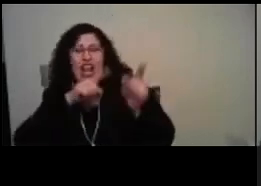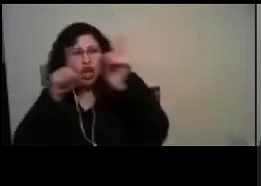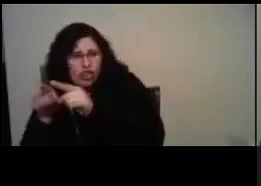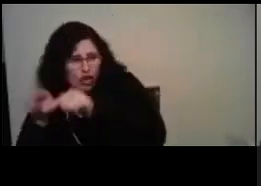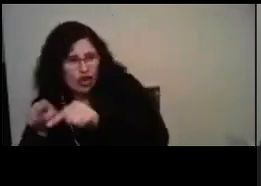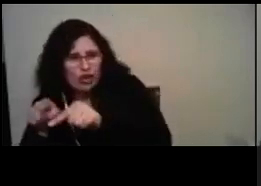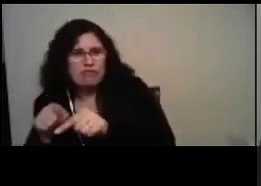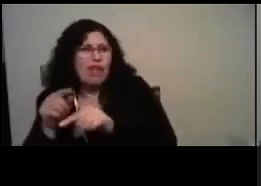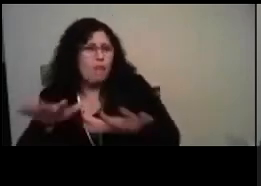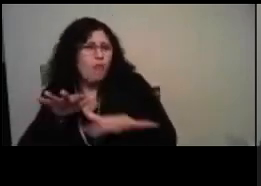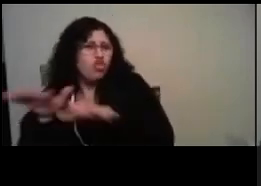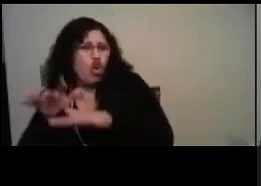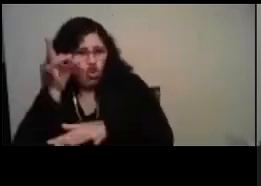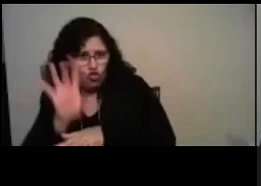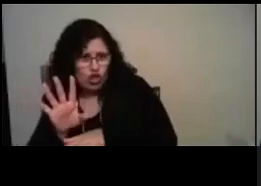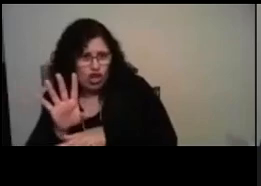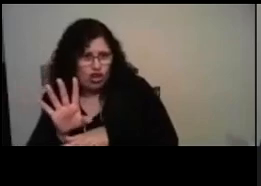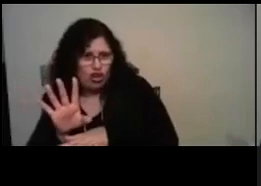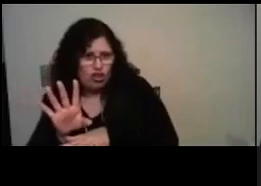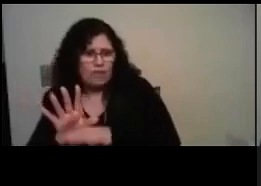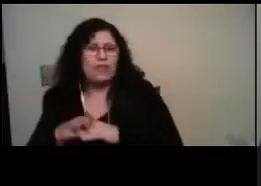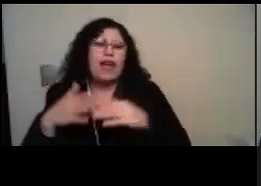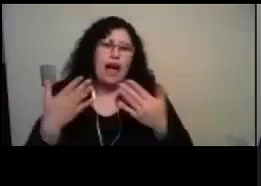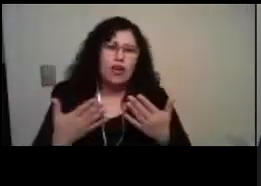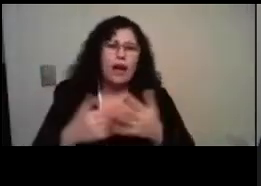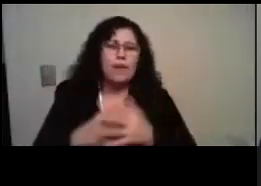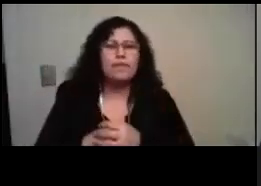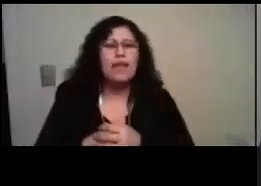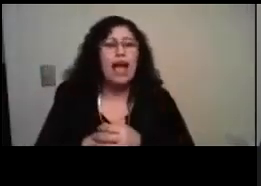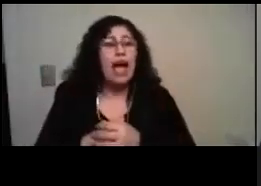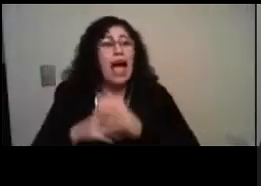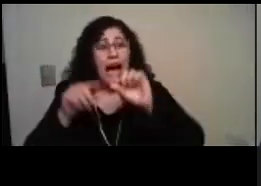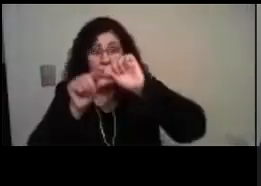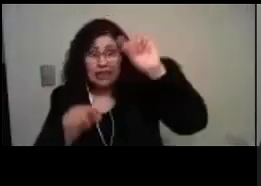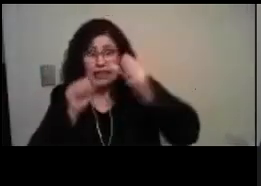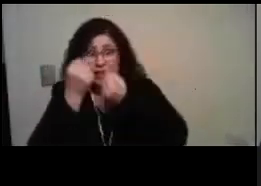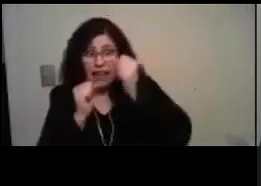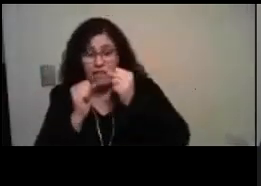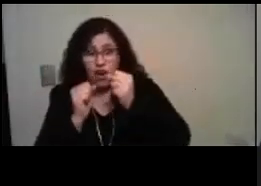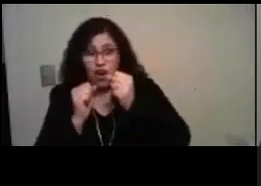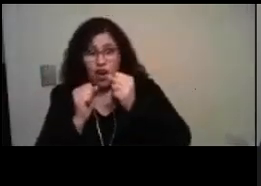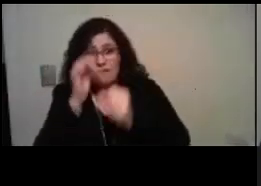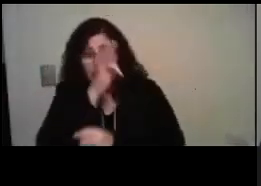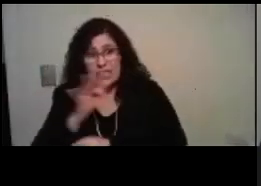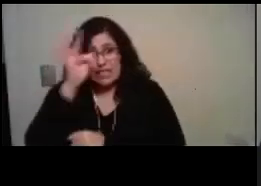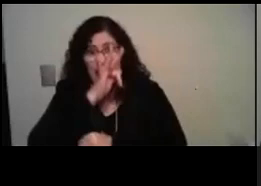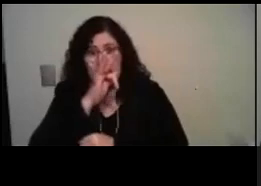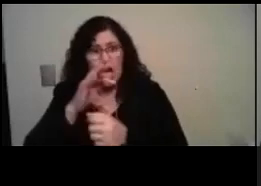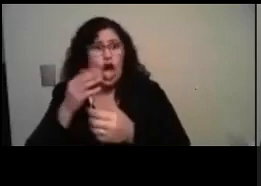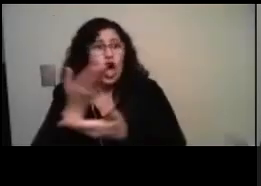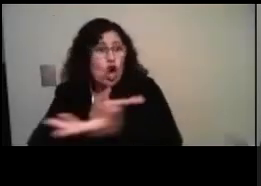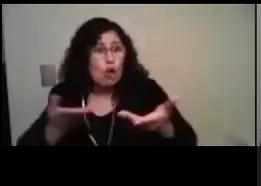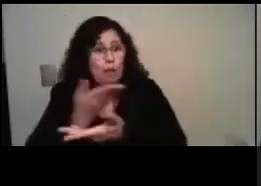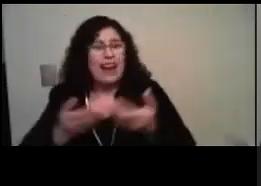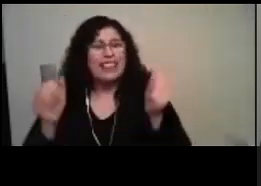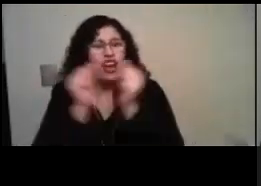¿ya? Y recordarle además que el nervio facial comparte uno de los conductos con el nervio vestíbulo coclear. Entonces,